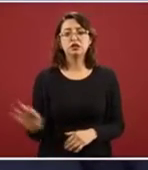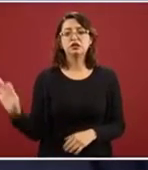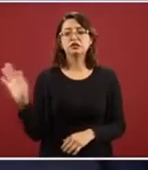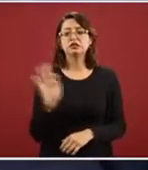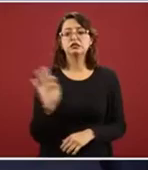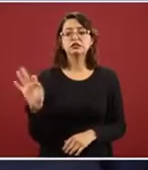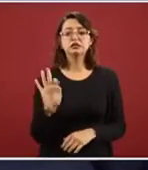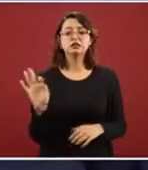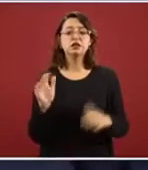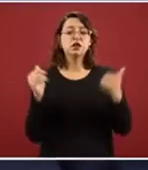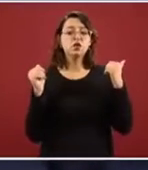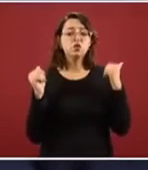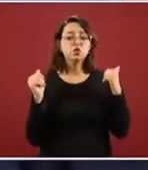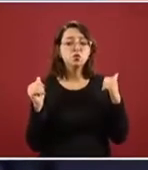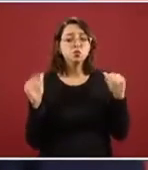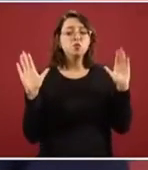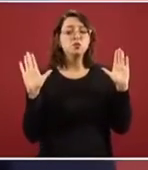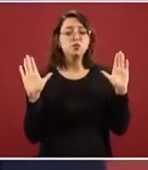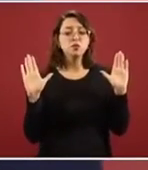un